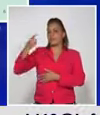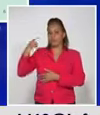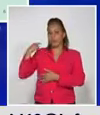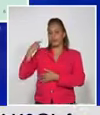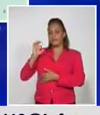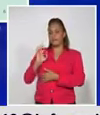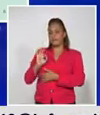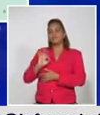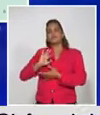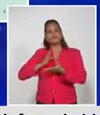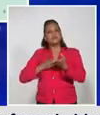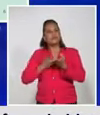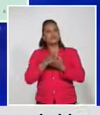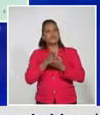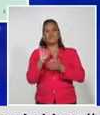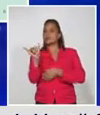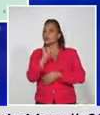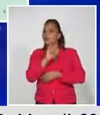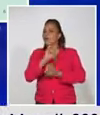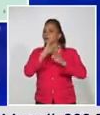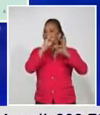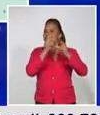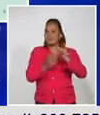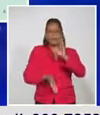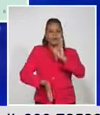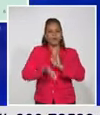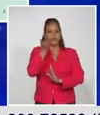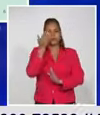todas formas una cifra elevada,